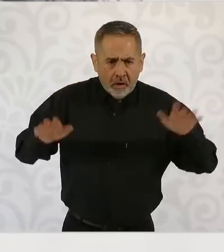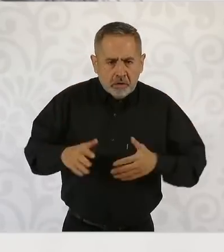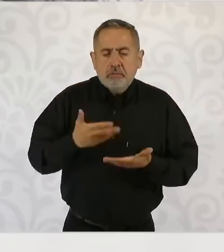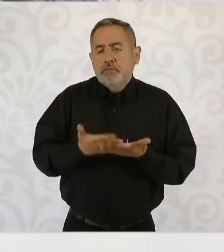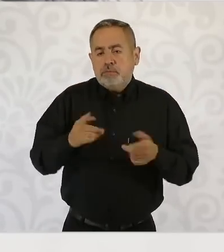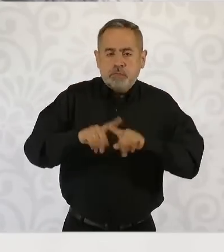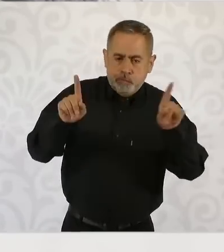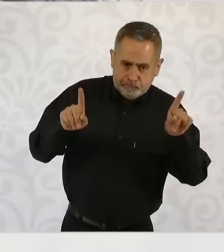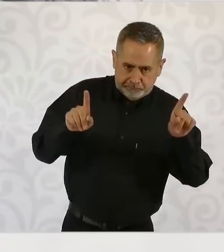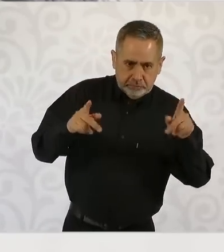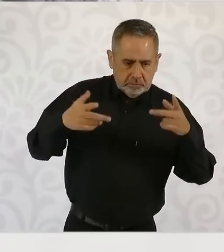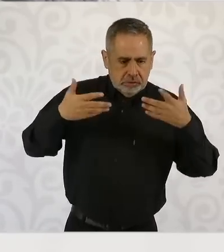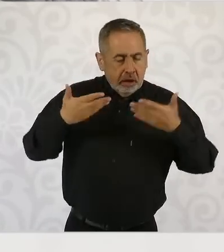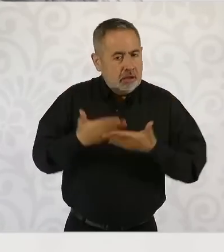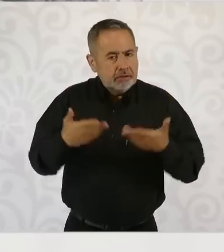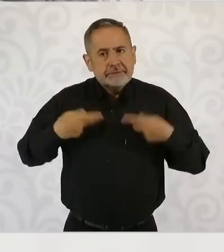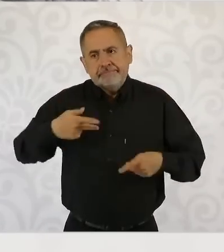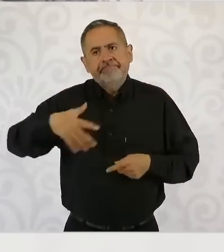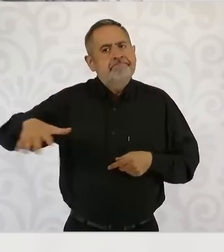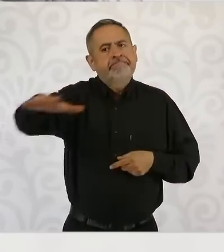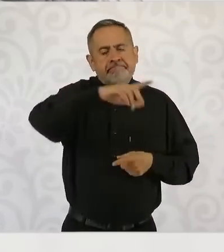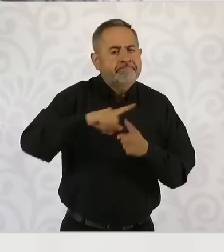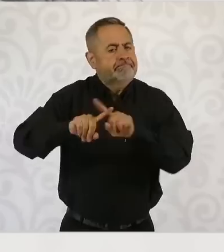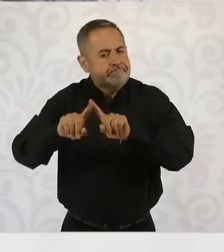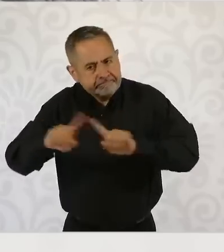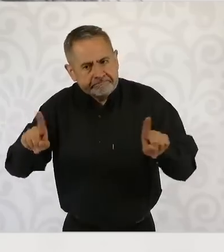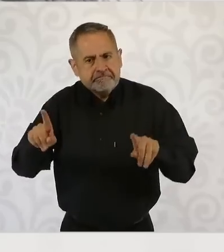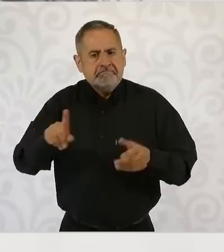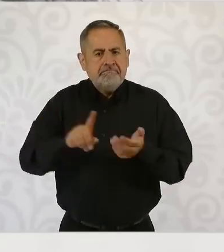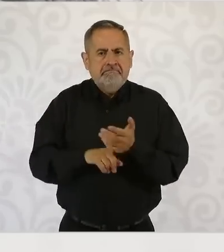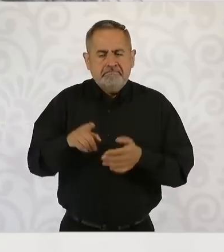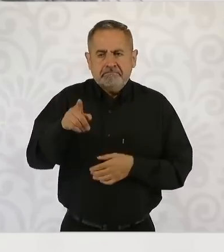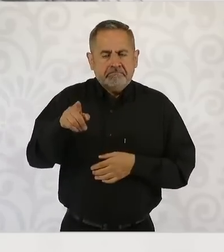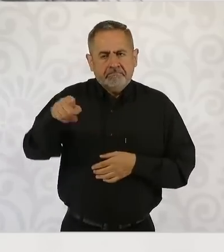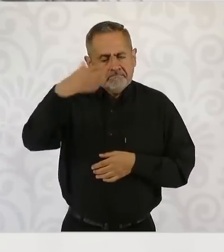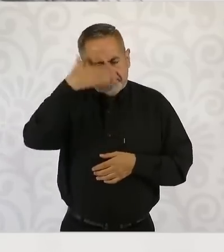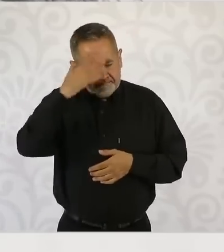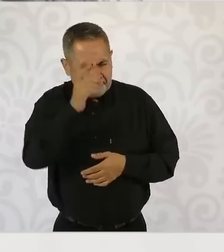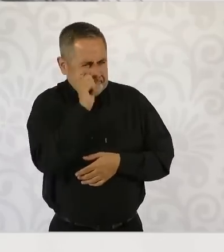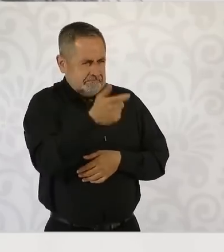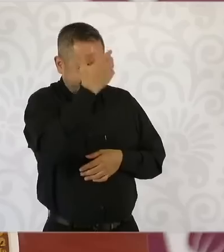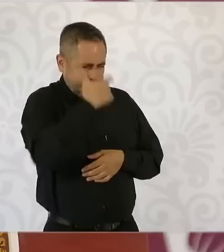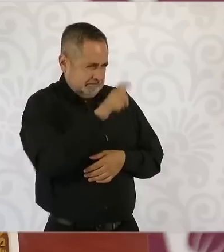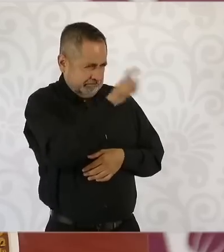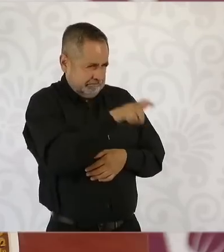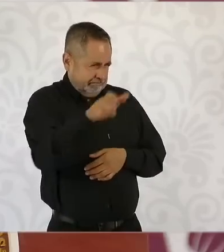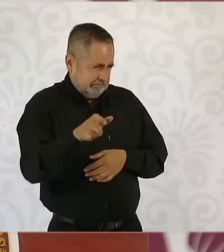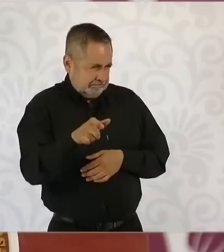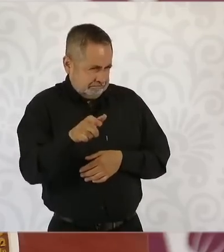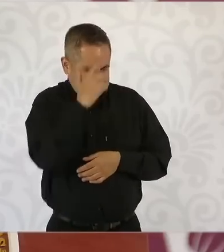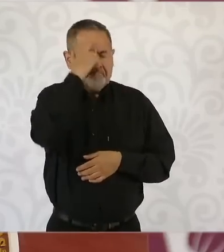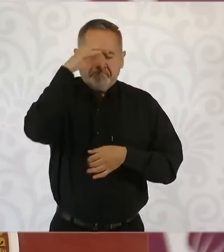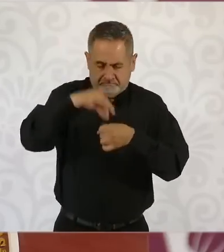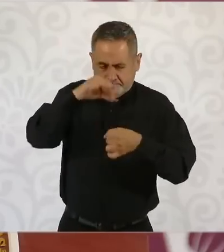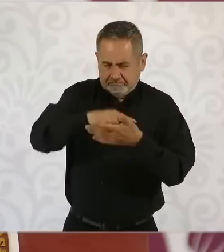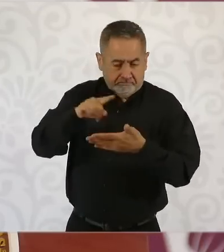va a decidir y tiene que todo el mundo informarse para poder ejercer su voto. Entonces